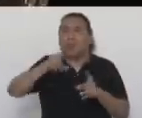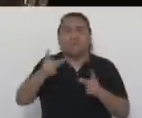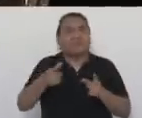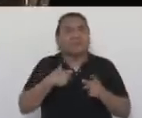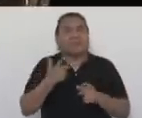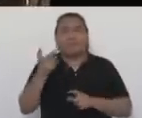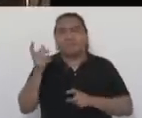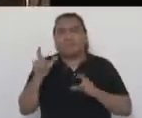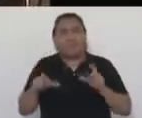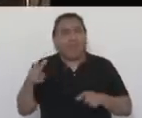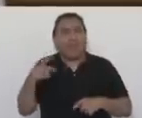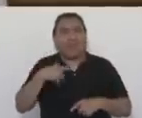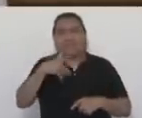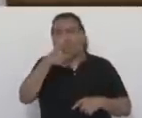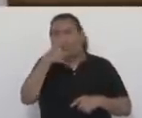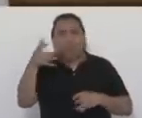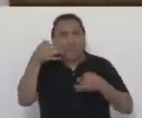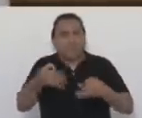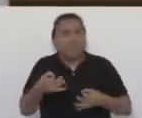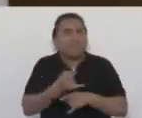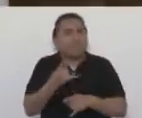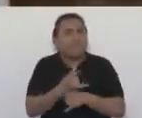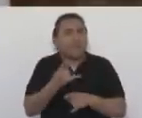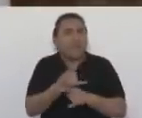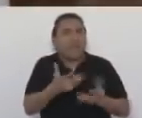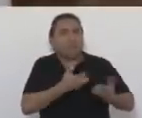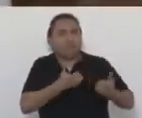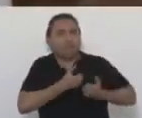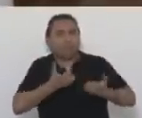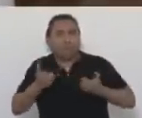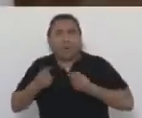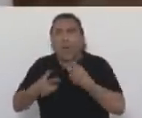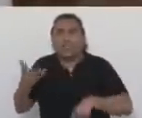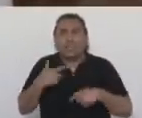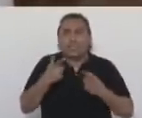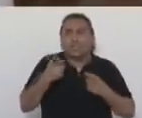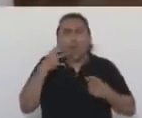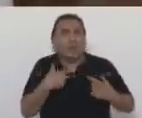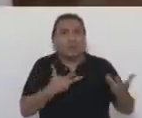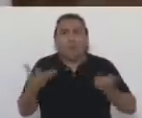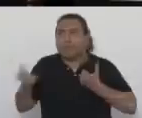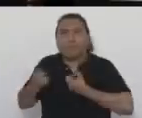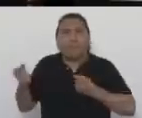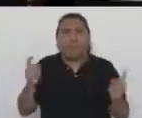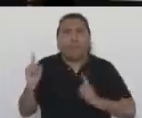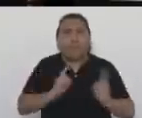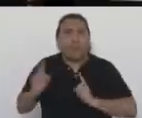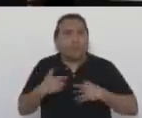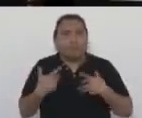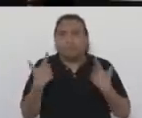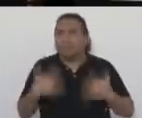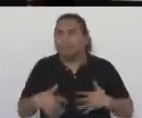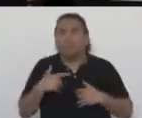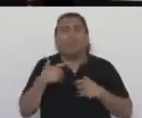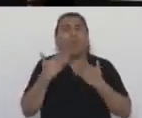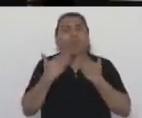seguridad que ha estado siempre pendiente de mis necesidades, muy especialmente en los últimos tiempos. A todos